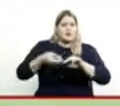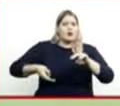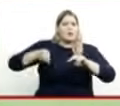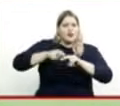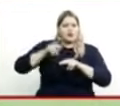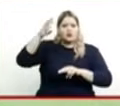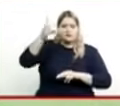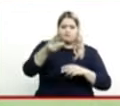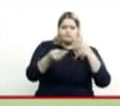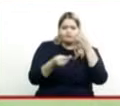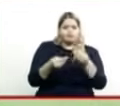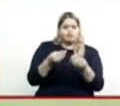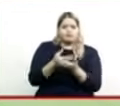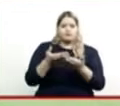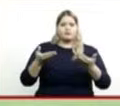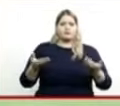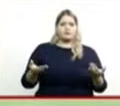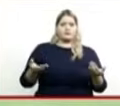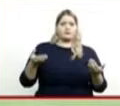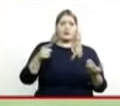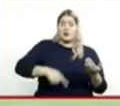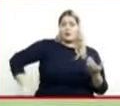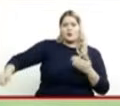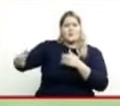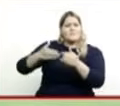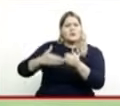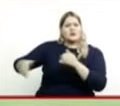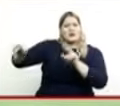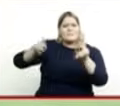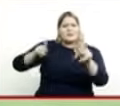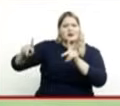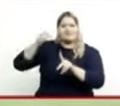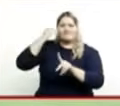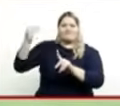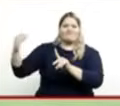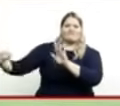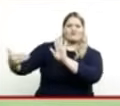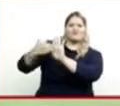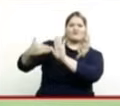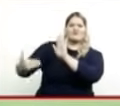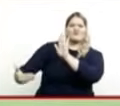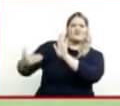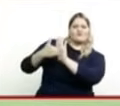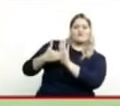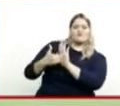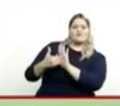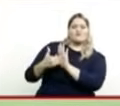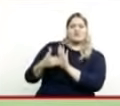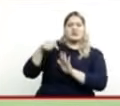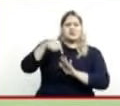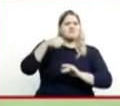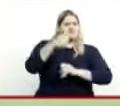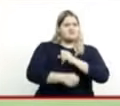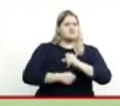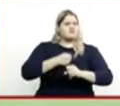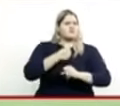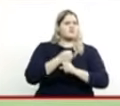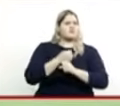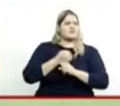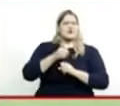todo pronóstico de mis opositores, cerramos el año 2023 con una ejecución